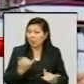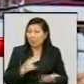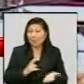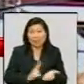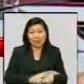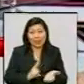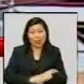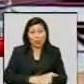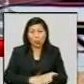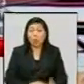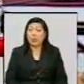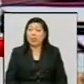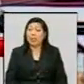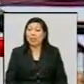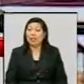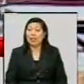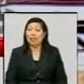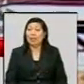seguro, porque